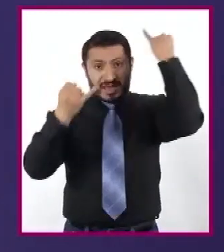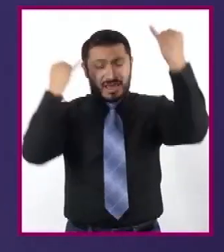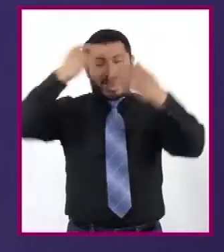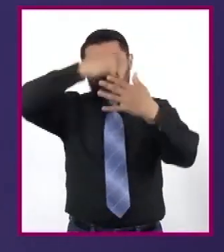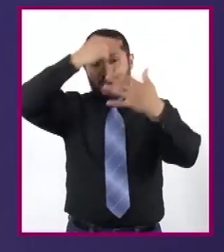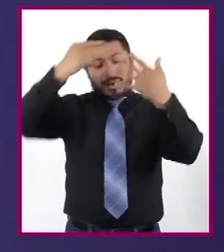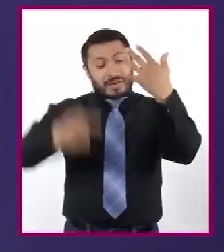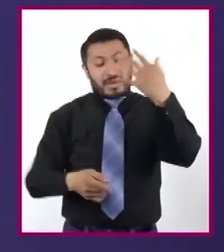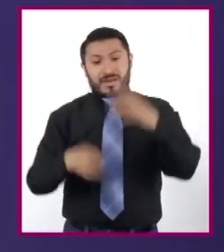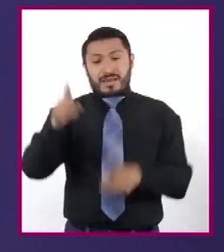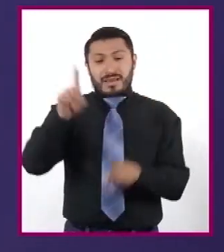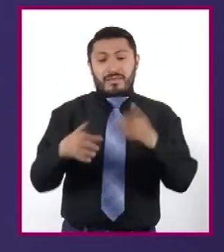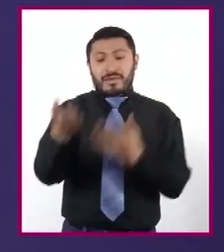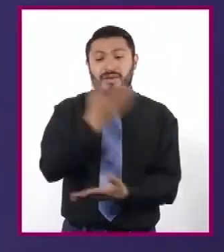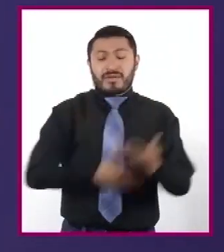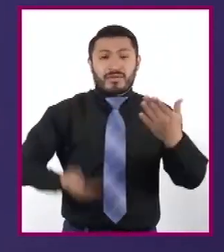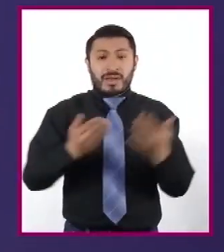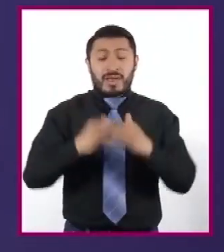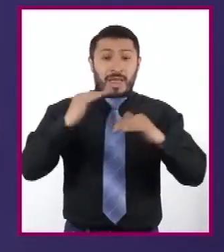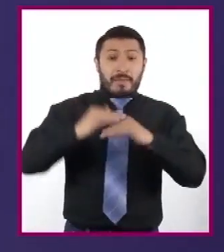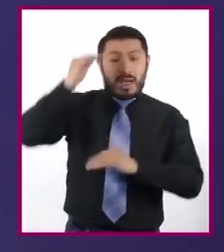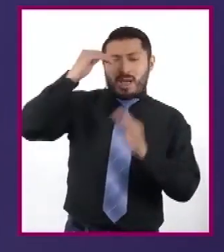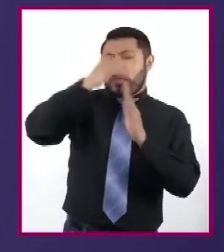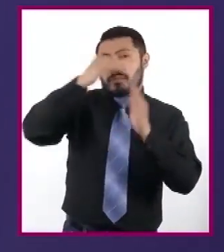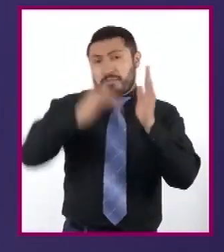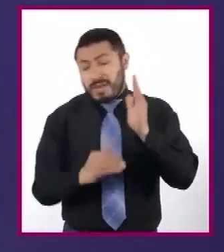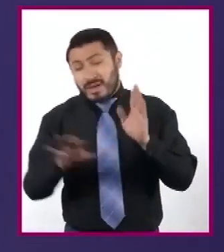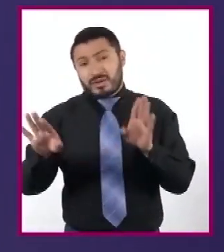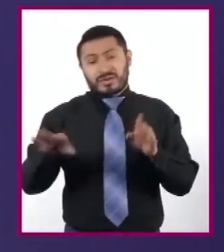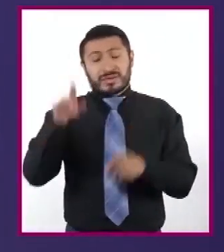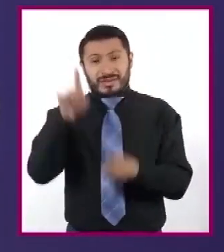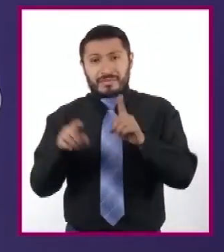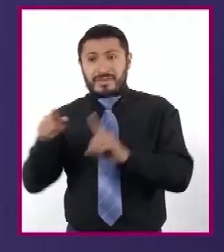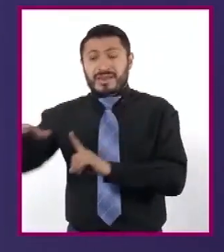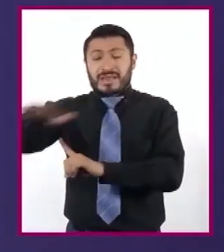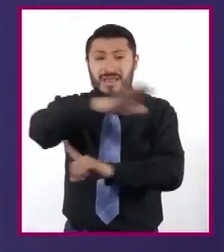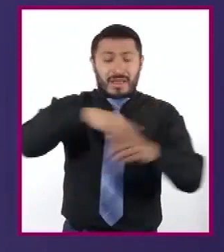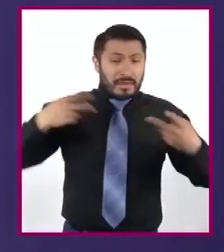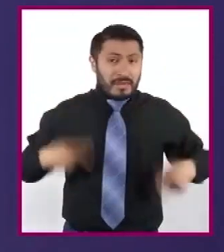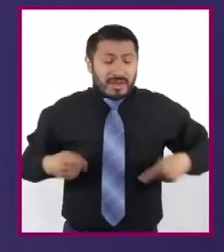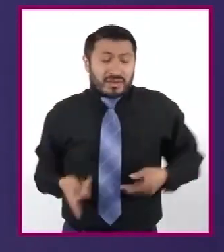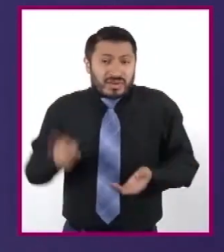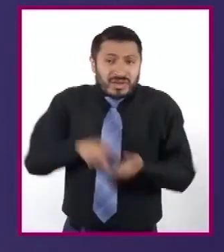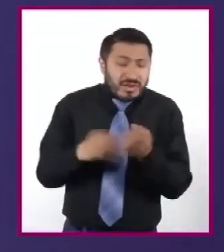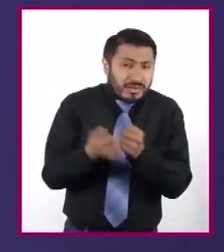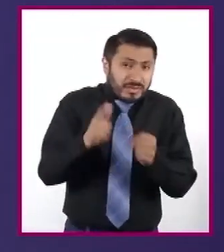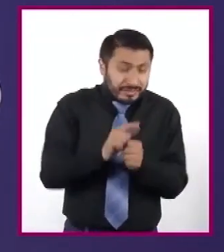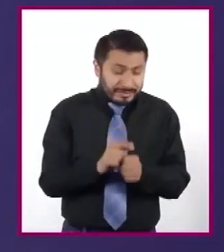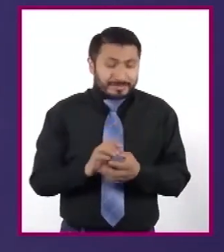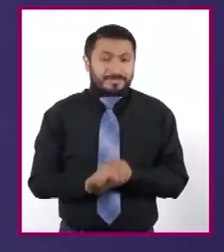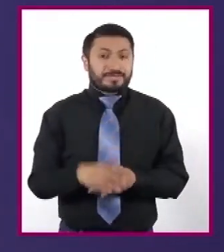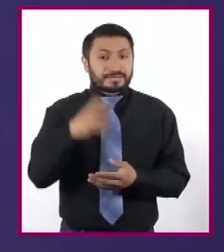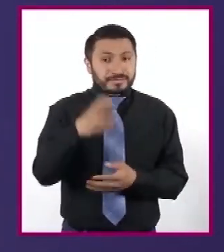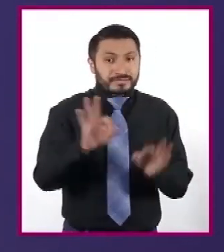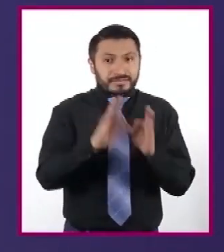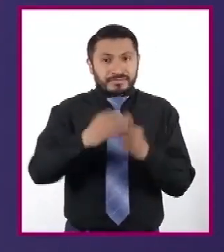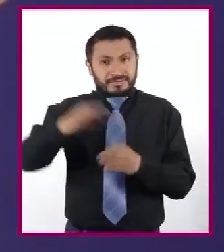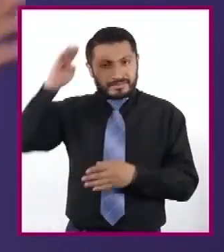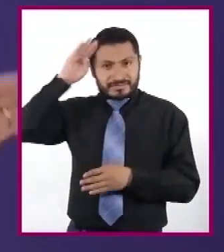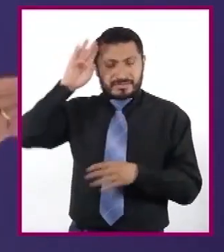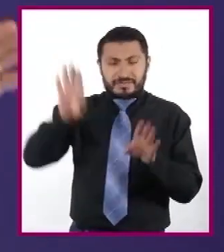con menor o mayor grado por los otros miembros de la sociedad que están cerca de ellos. Y este tipo de